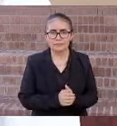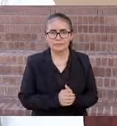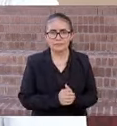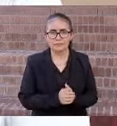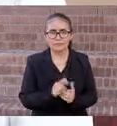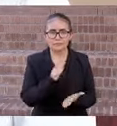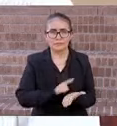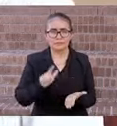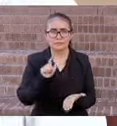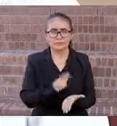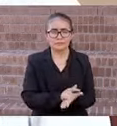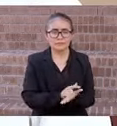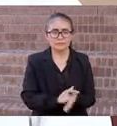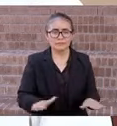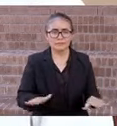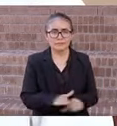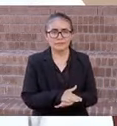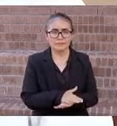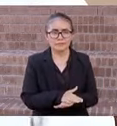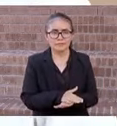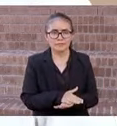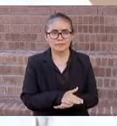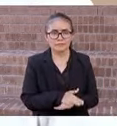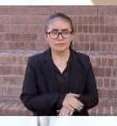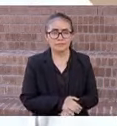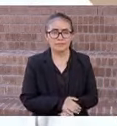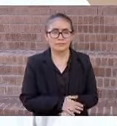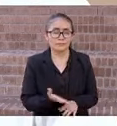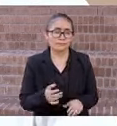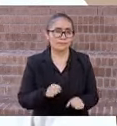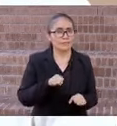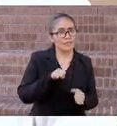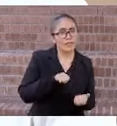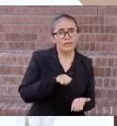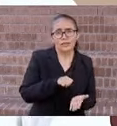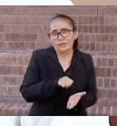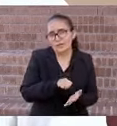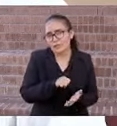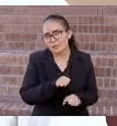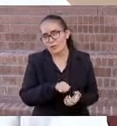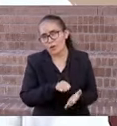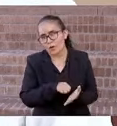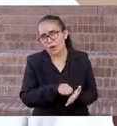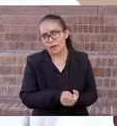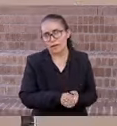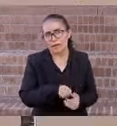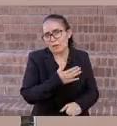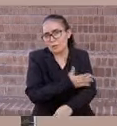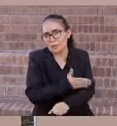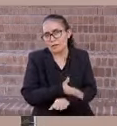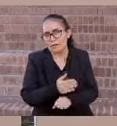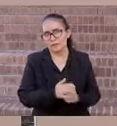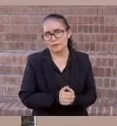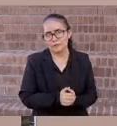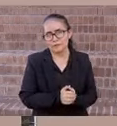retrogradar si es que toco madera regresará el conservadurismo